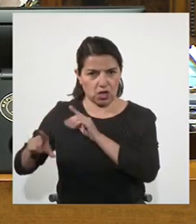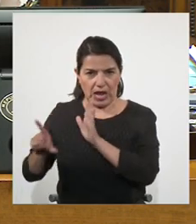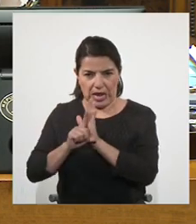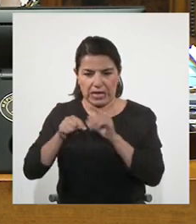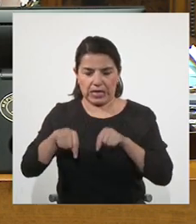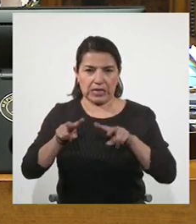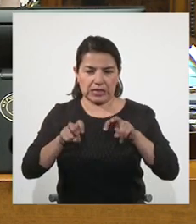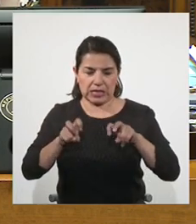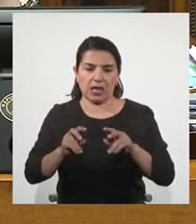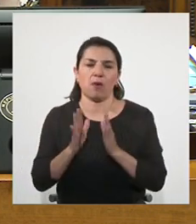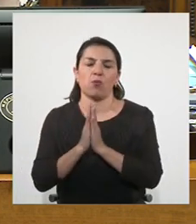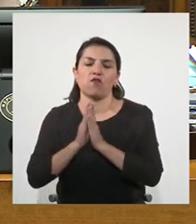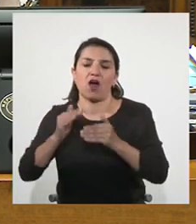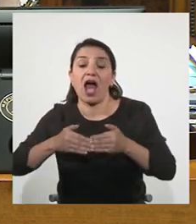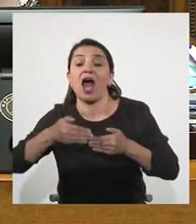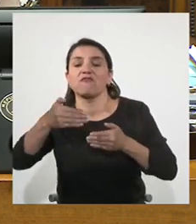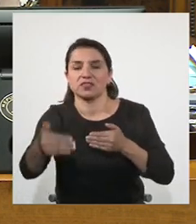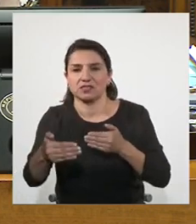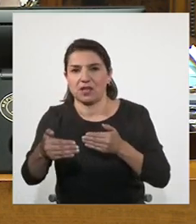a la indicación número 100,